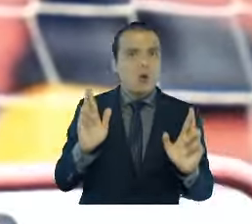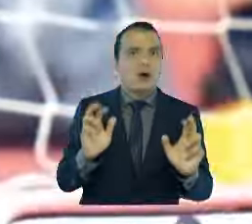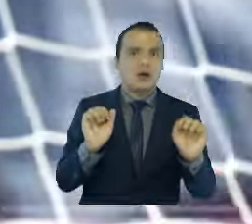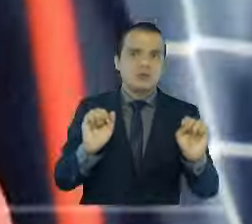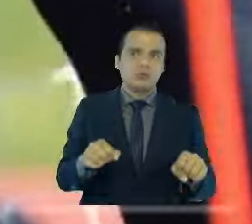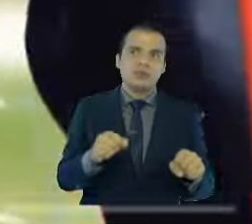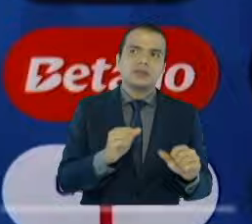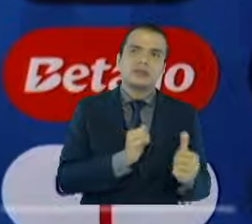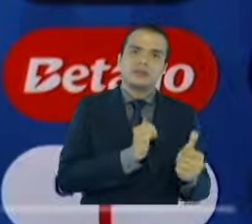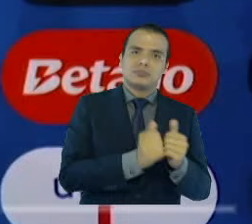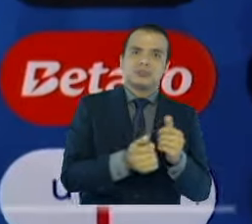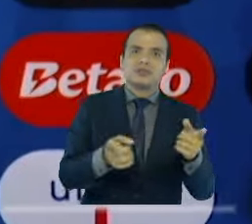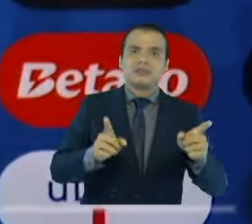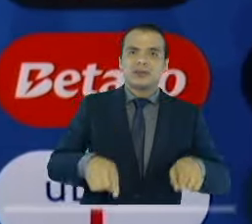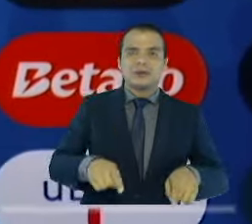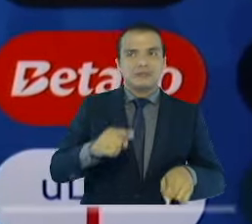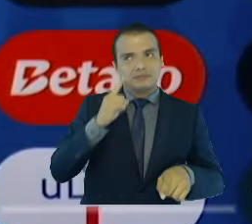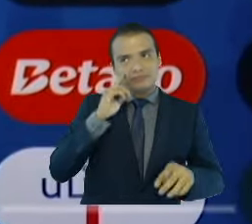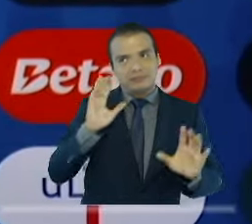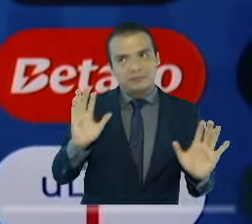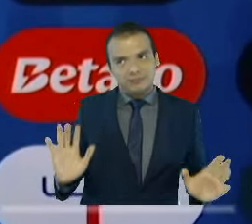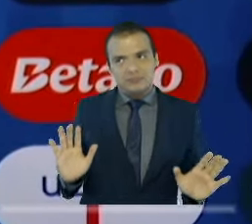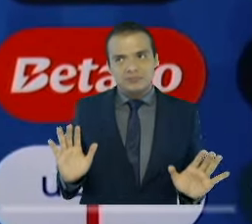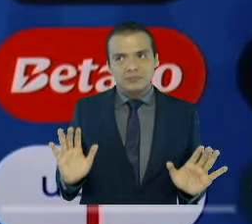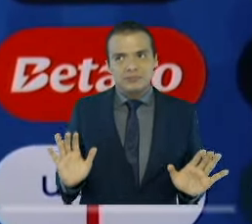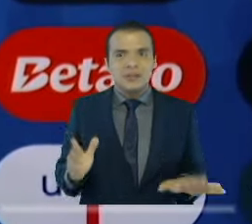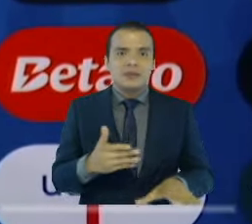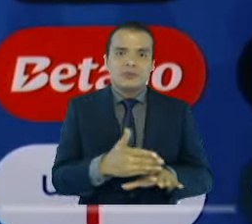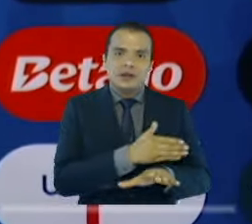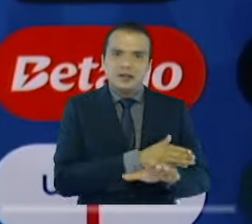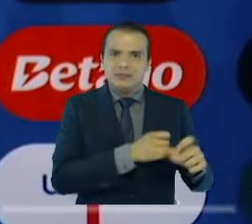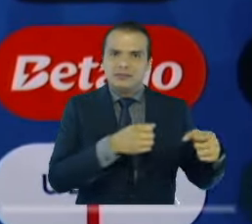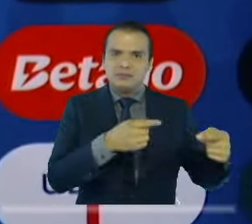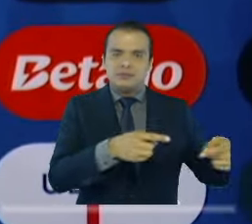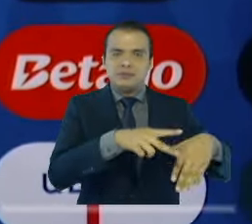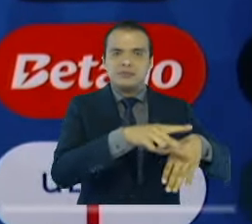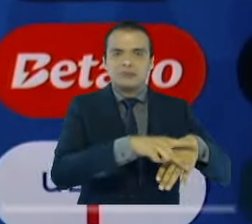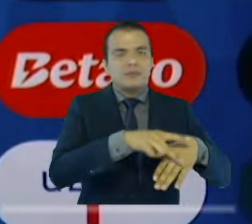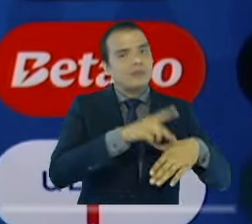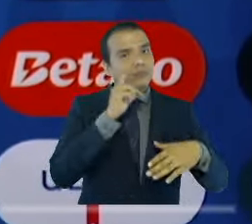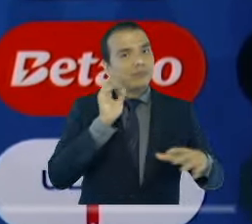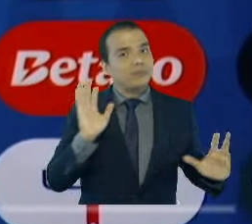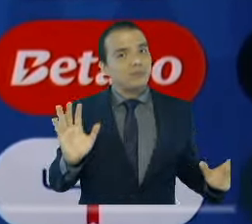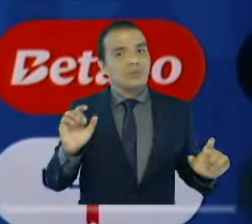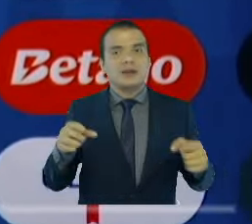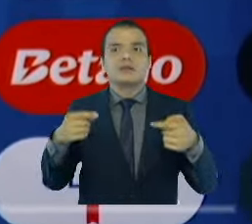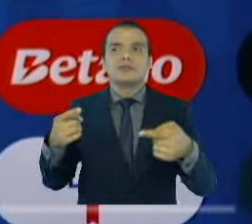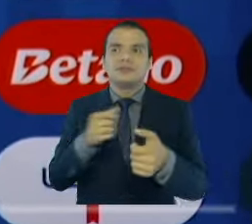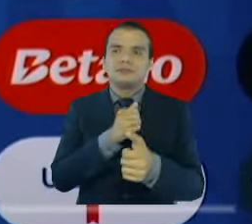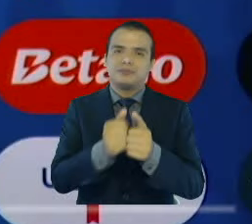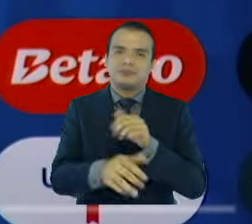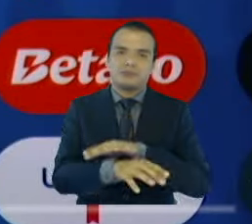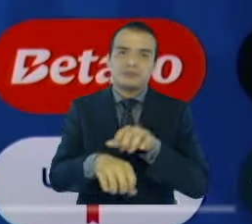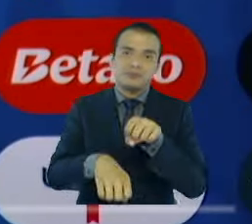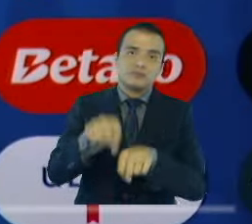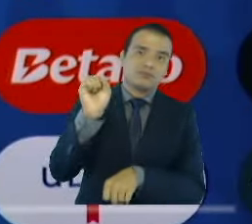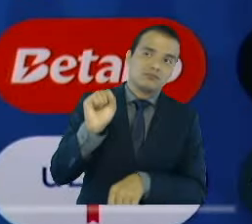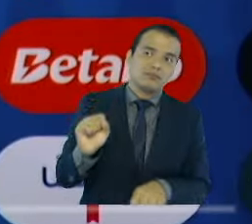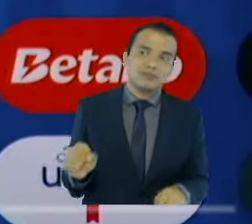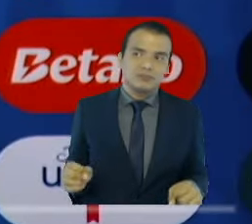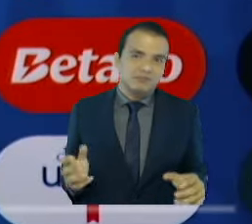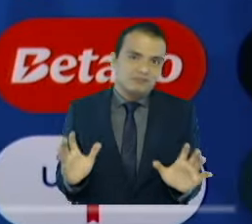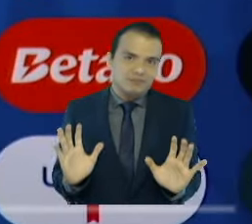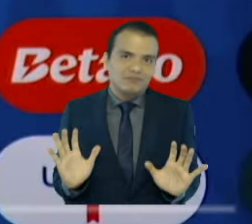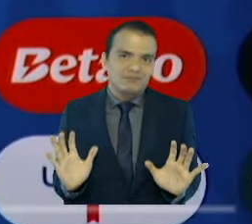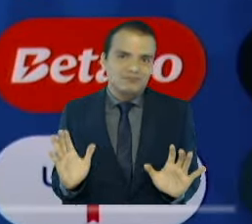Paraguay es una parte muy importante en en el fútbol actual gana partidos una una pelota quieta Te gana un partido que está